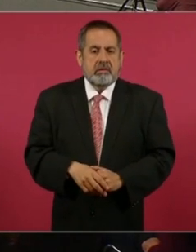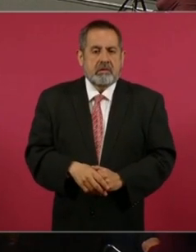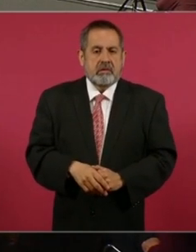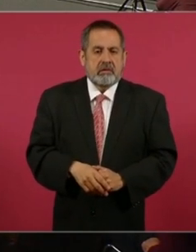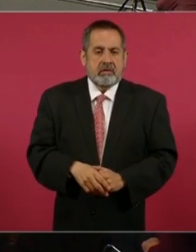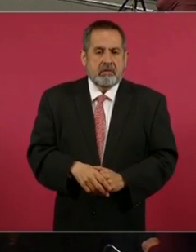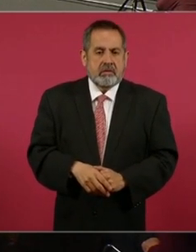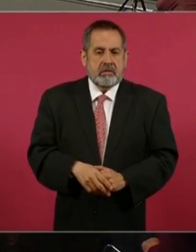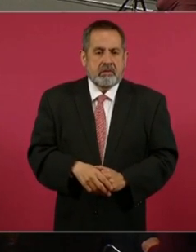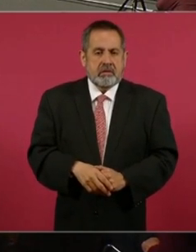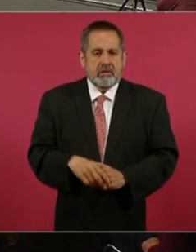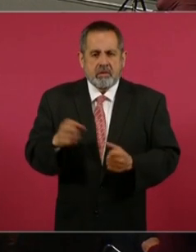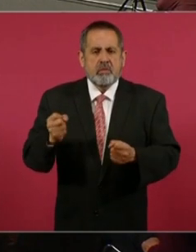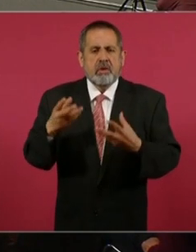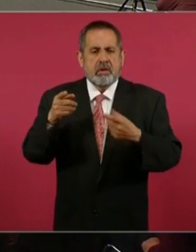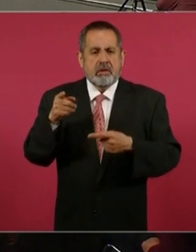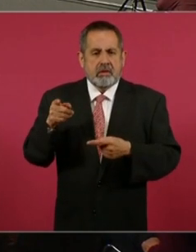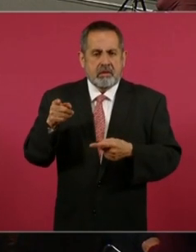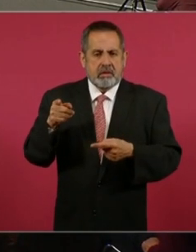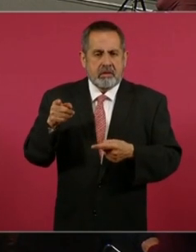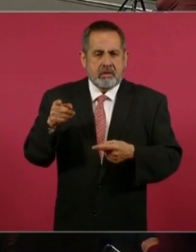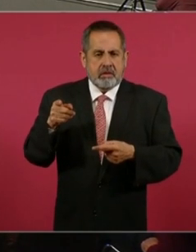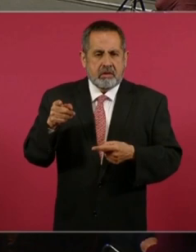así. ¿Cuánto trae él?